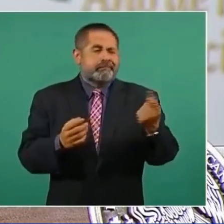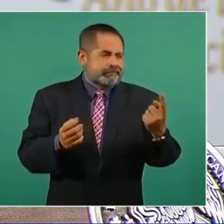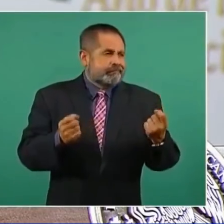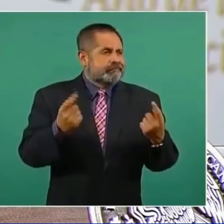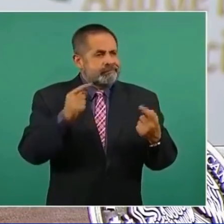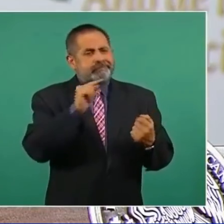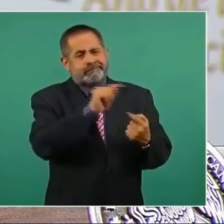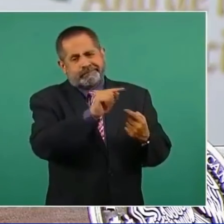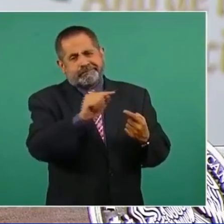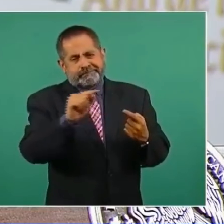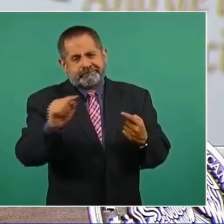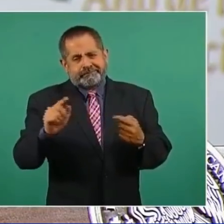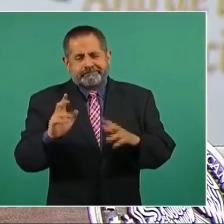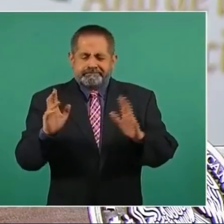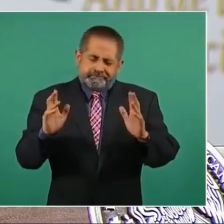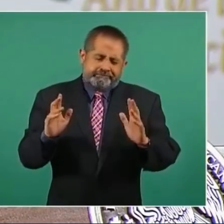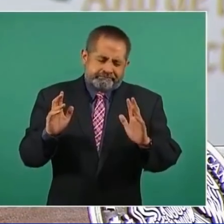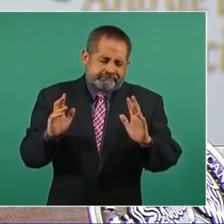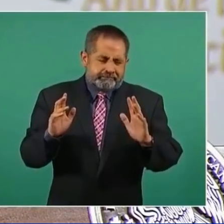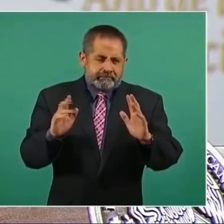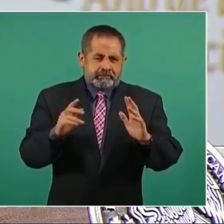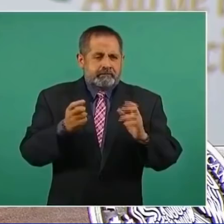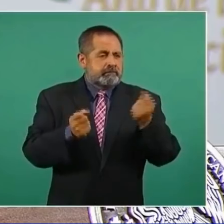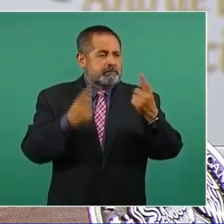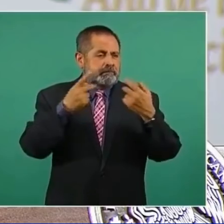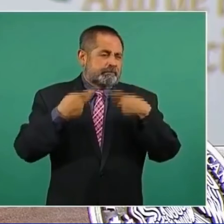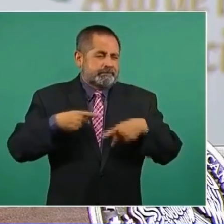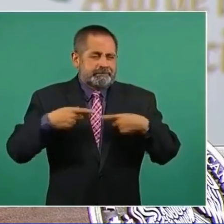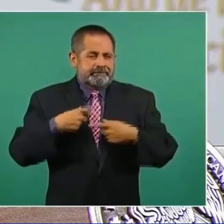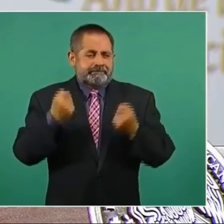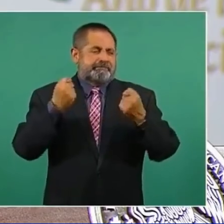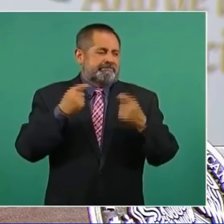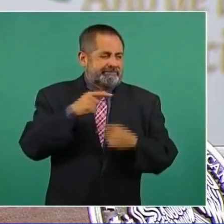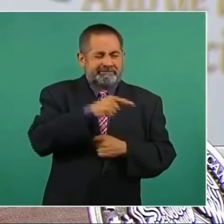algunos actos indebidos,